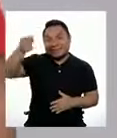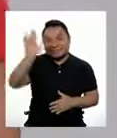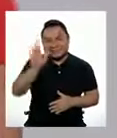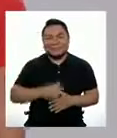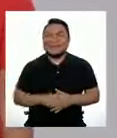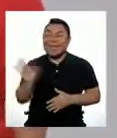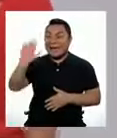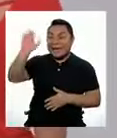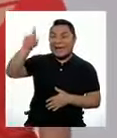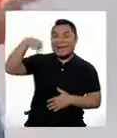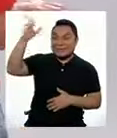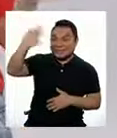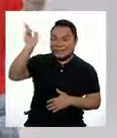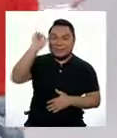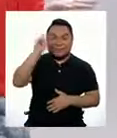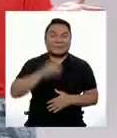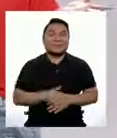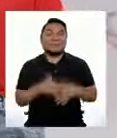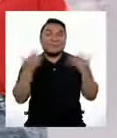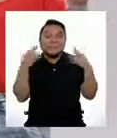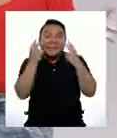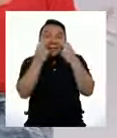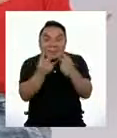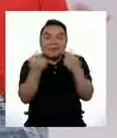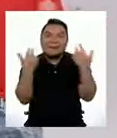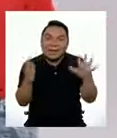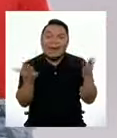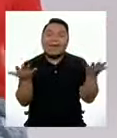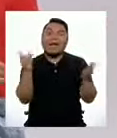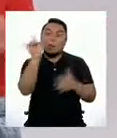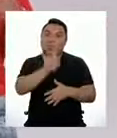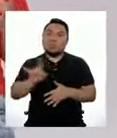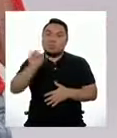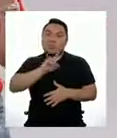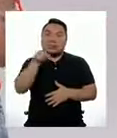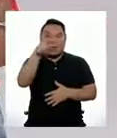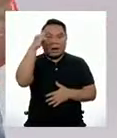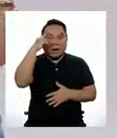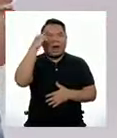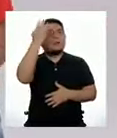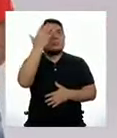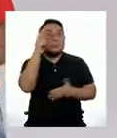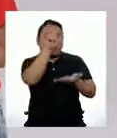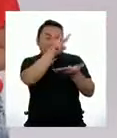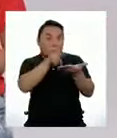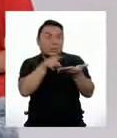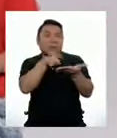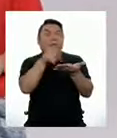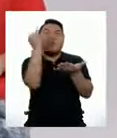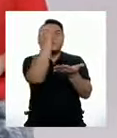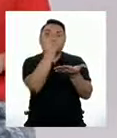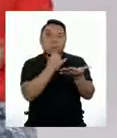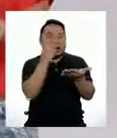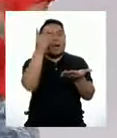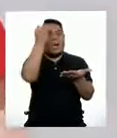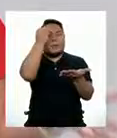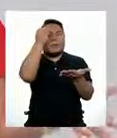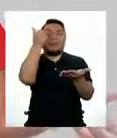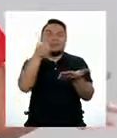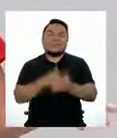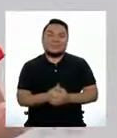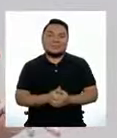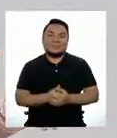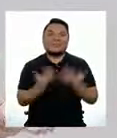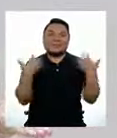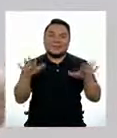próxima. Hasta la próxima, profesora. Como vimos, es muy útil para nosotros poder leer y analizar estos gráficos estadísticos.